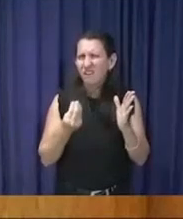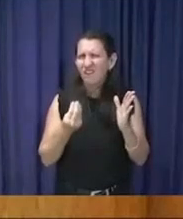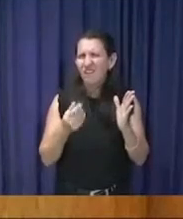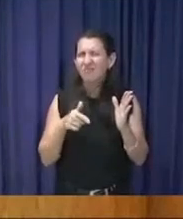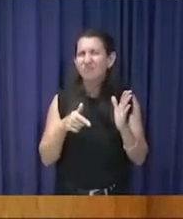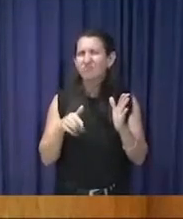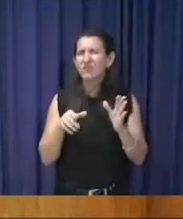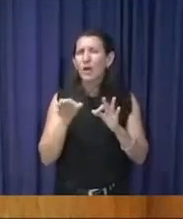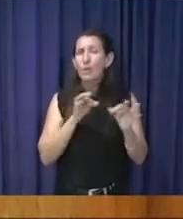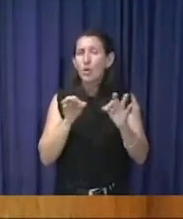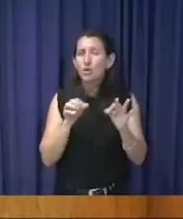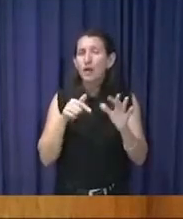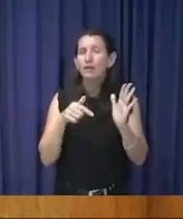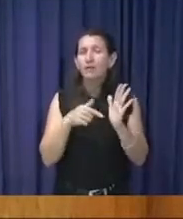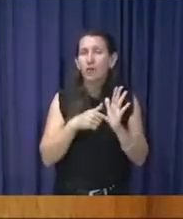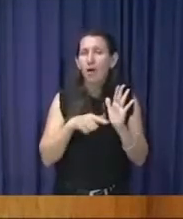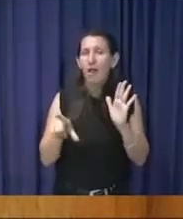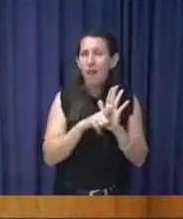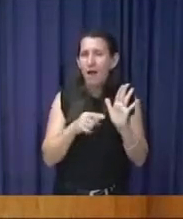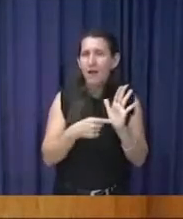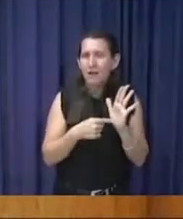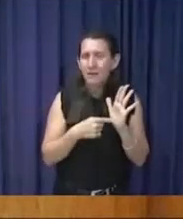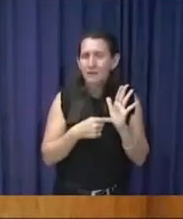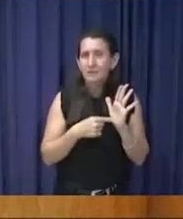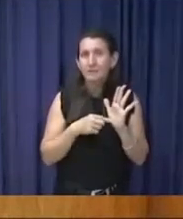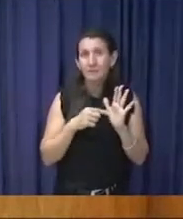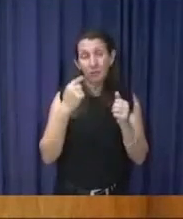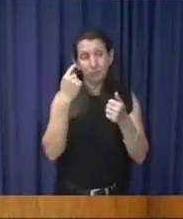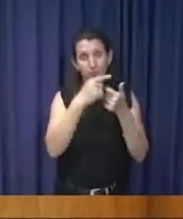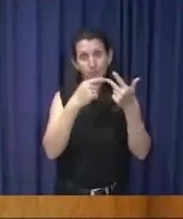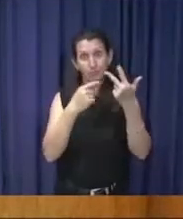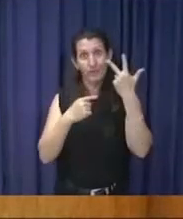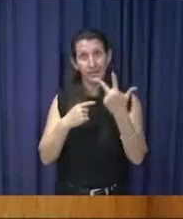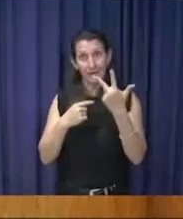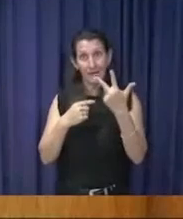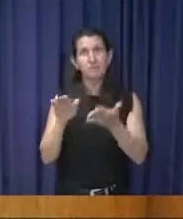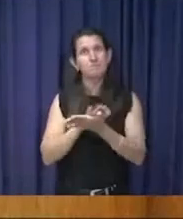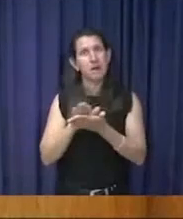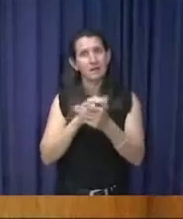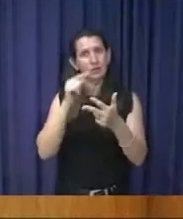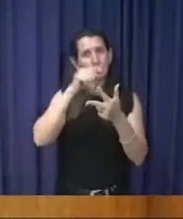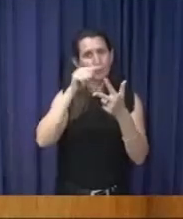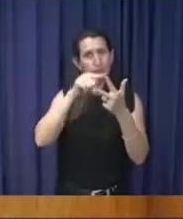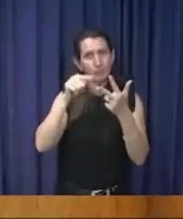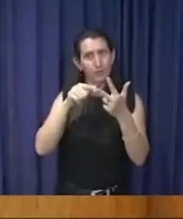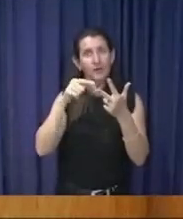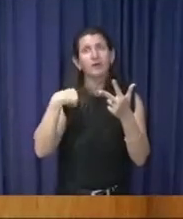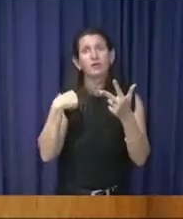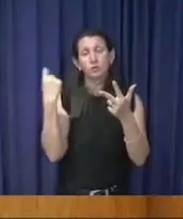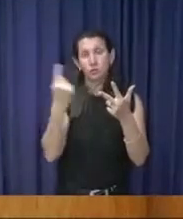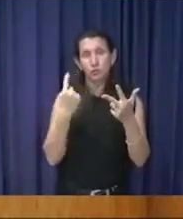este proyecto de ley? Tiene tres puntos fundamentales, básicos. lo que a nosotros nos orgullece